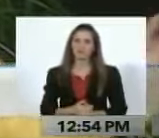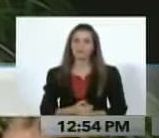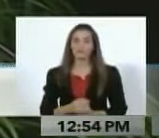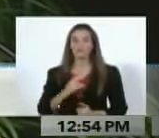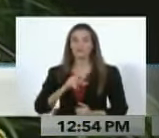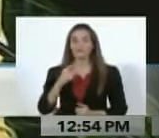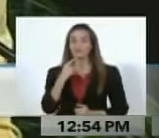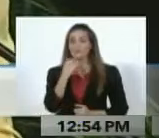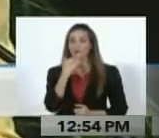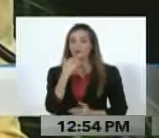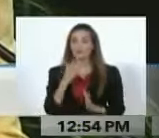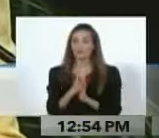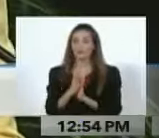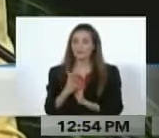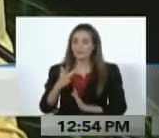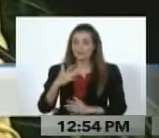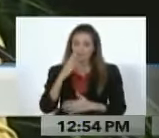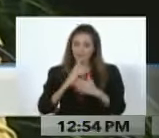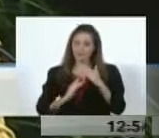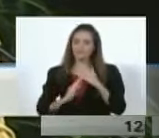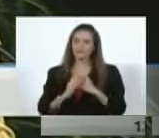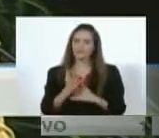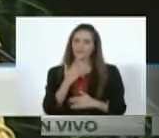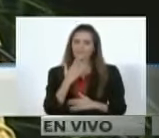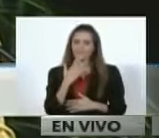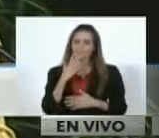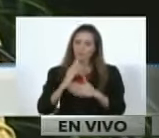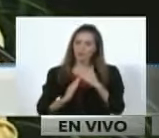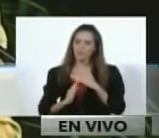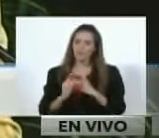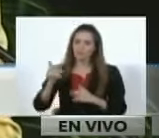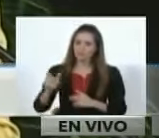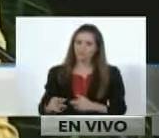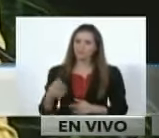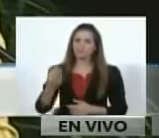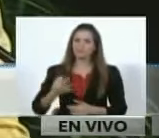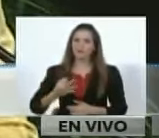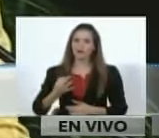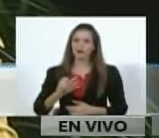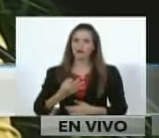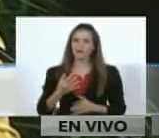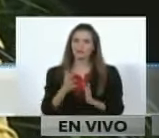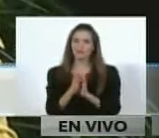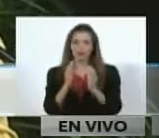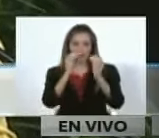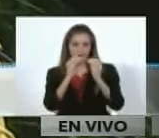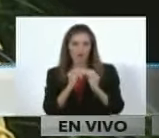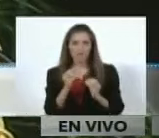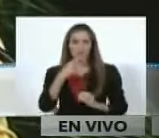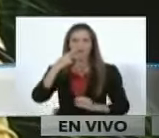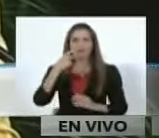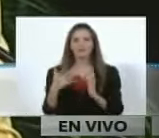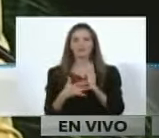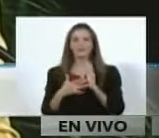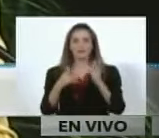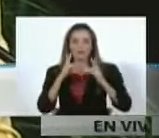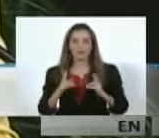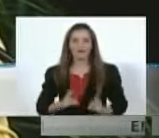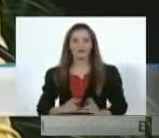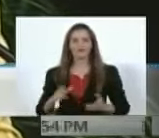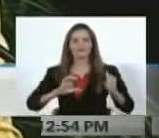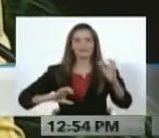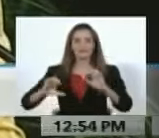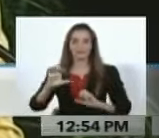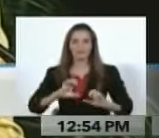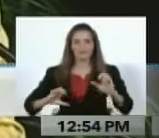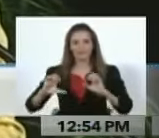por una parte a su gran sencillez, humildad, pero con una gran coherencia política, técnica, humana y